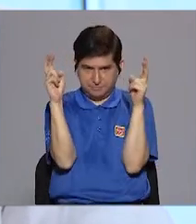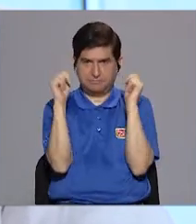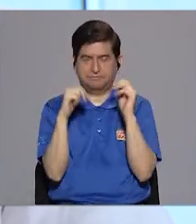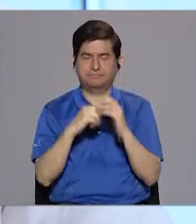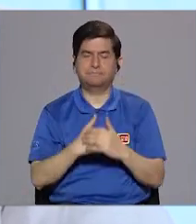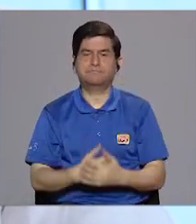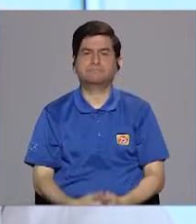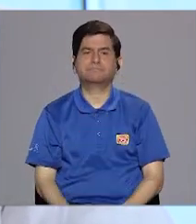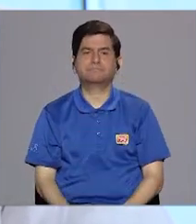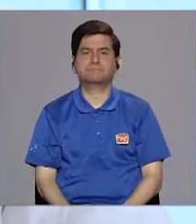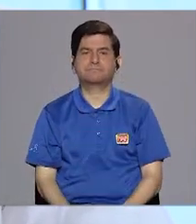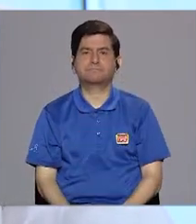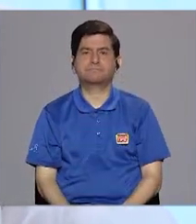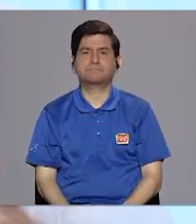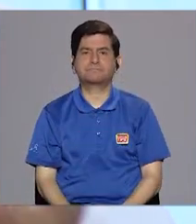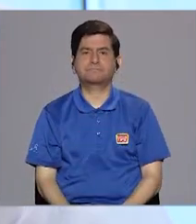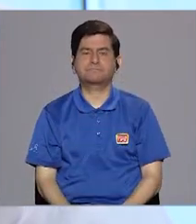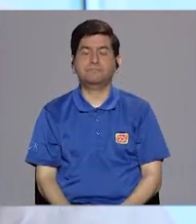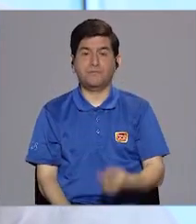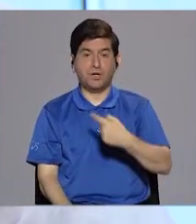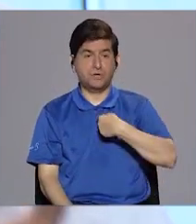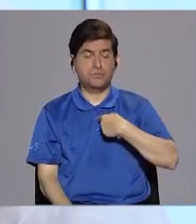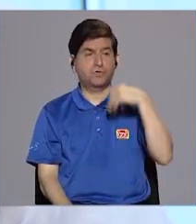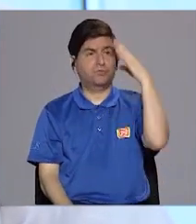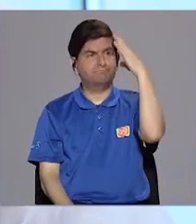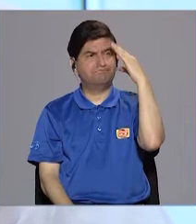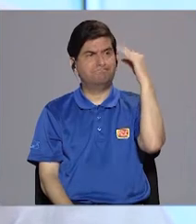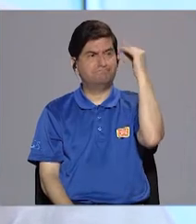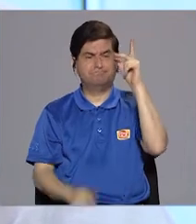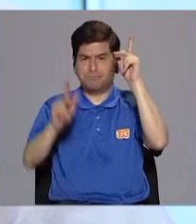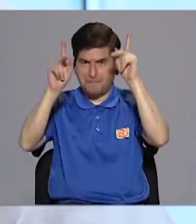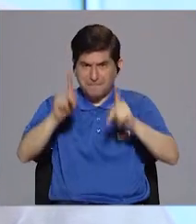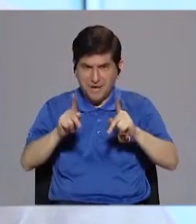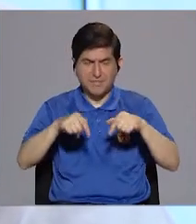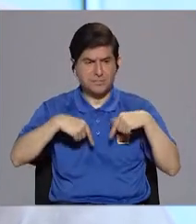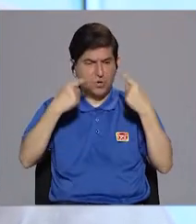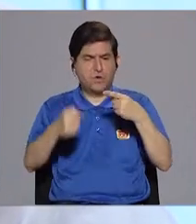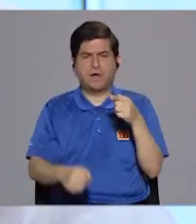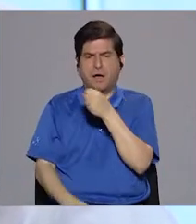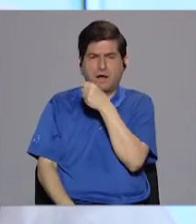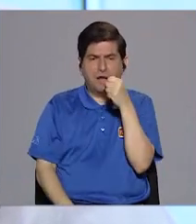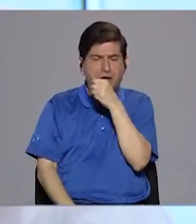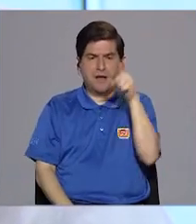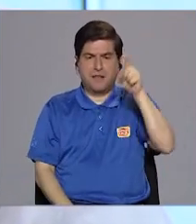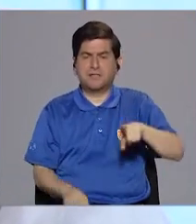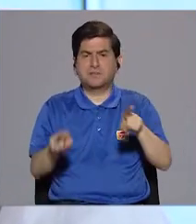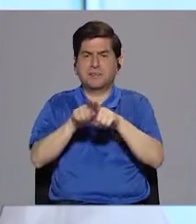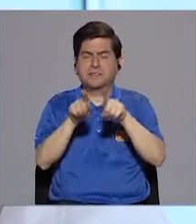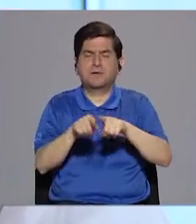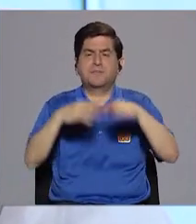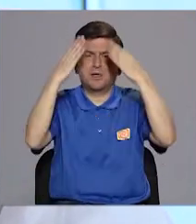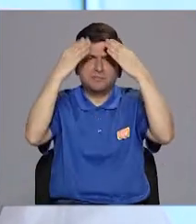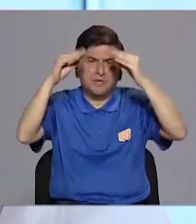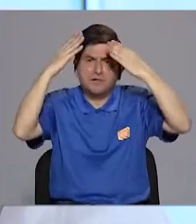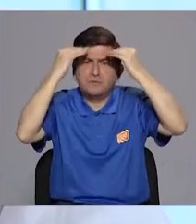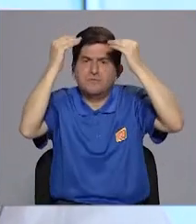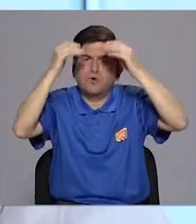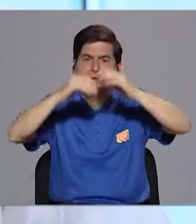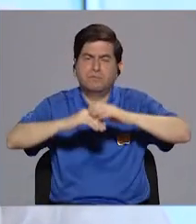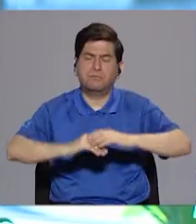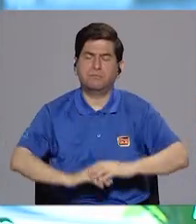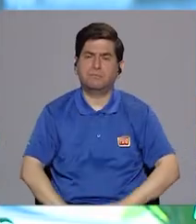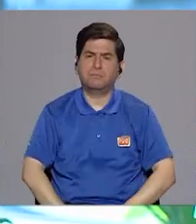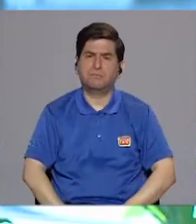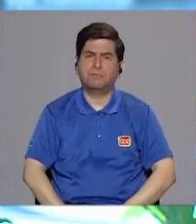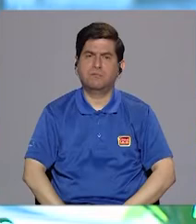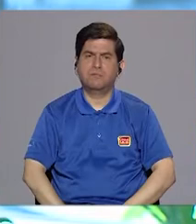Uh-huh. Y yo experimento que la gente, cuando va a un concierto, tiene necesidad también de información. Uh-huh.